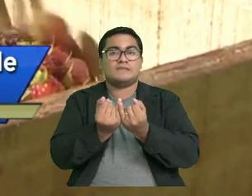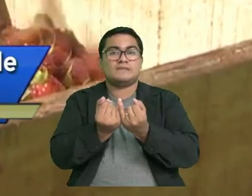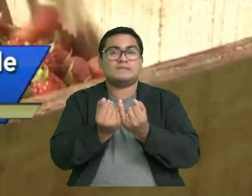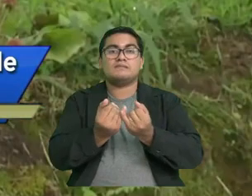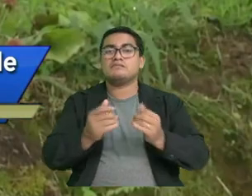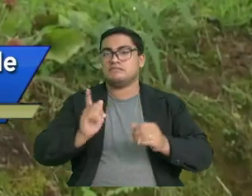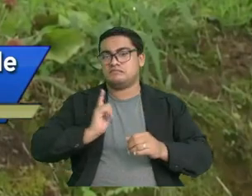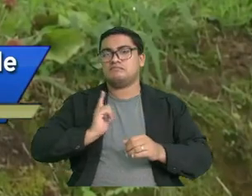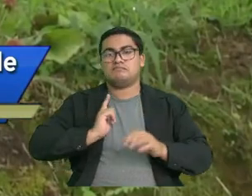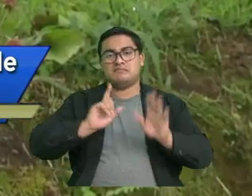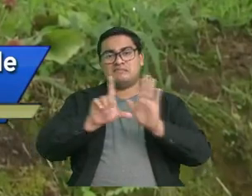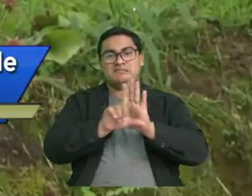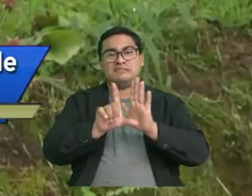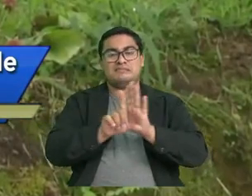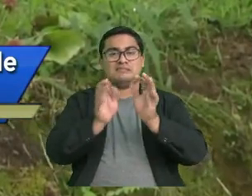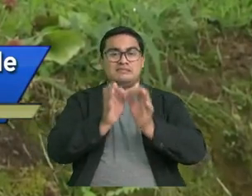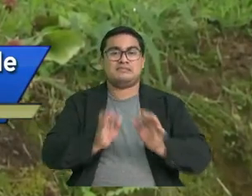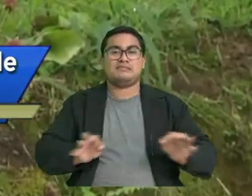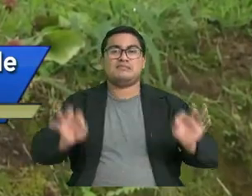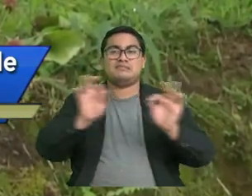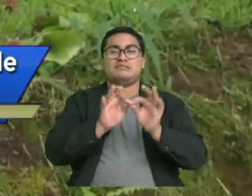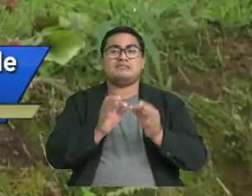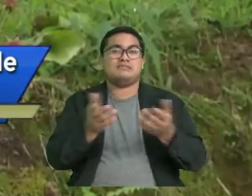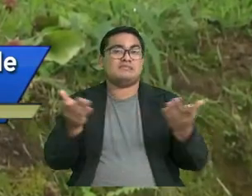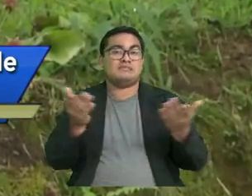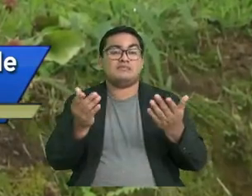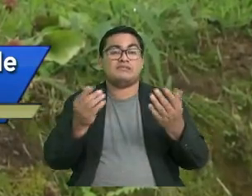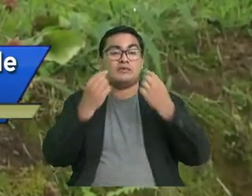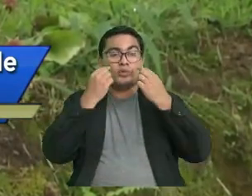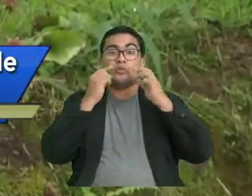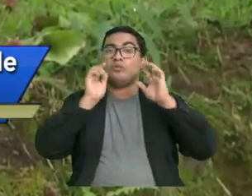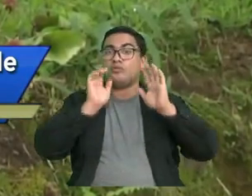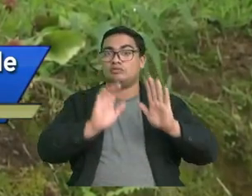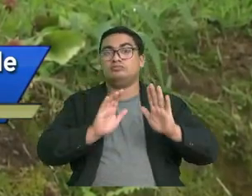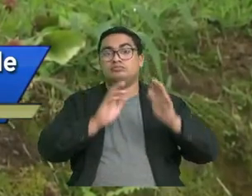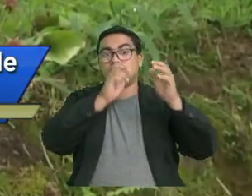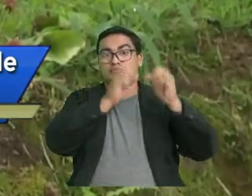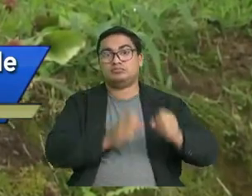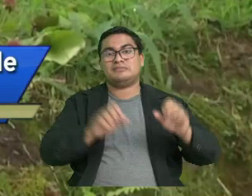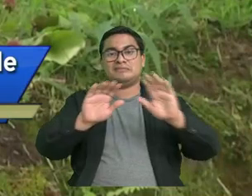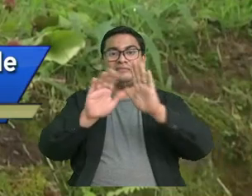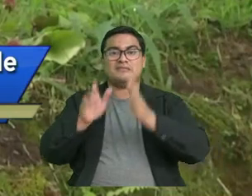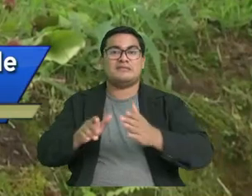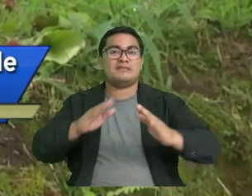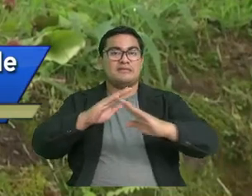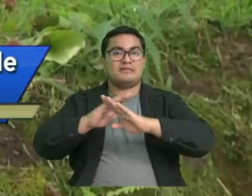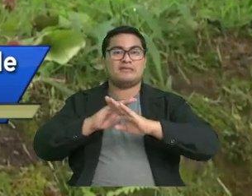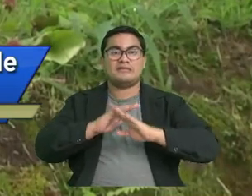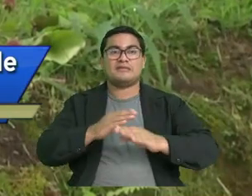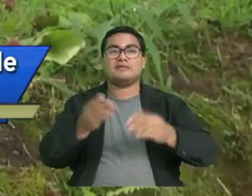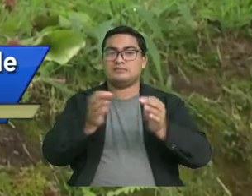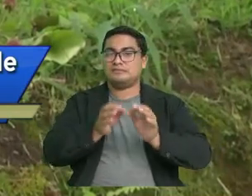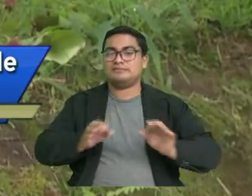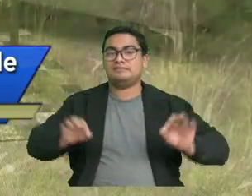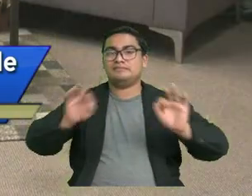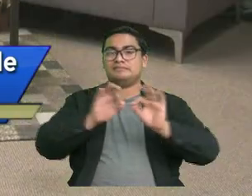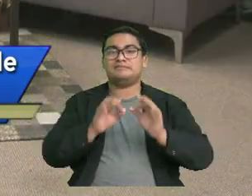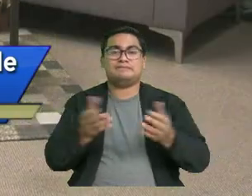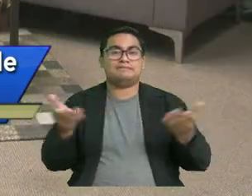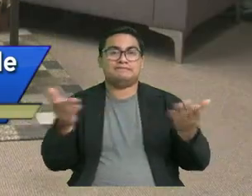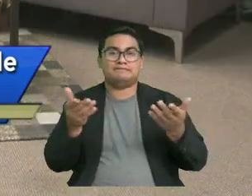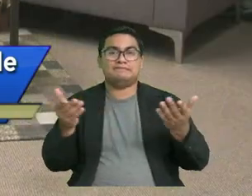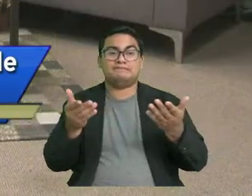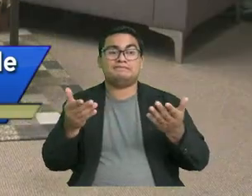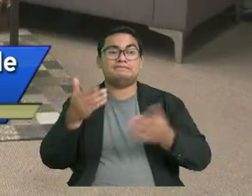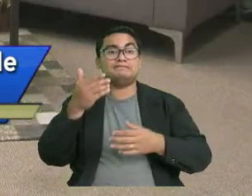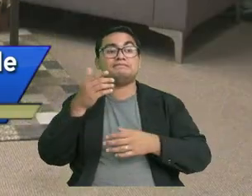tenemos leyes muy importantes también que tienen que ver con la protección y con la equidad de género. Que garantizan o que son básicamente el